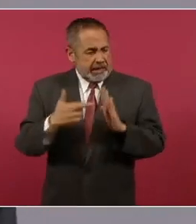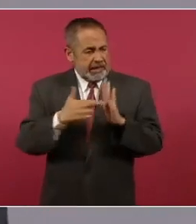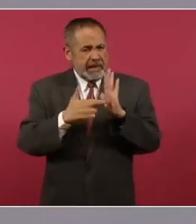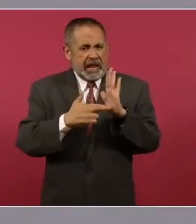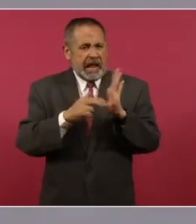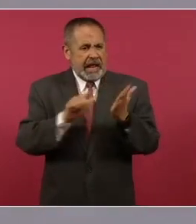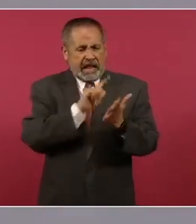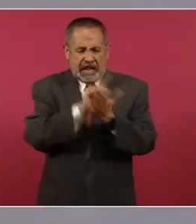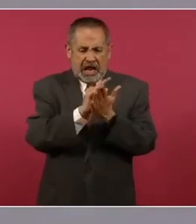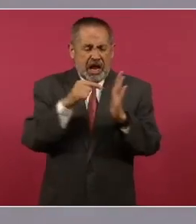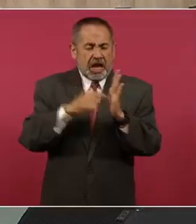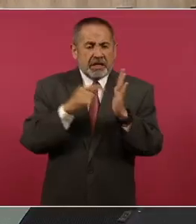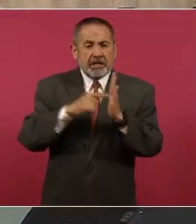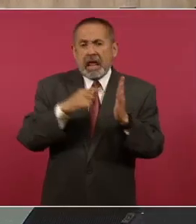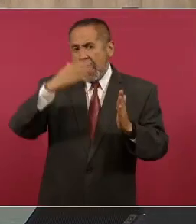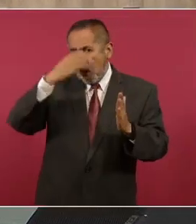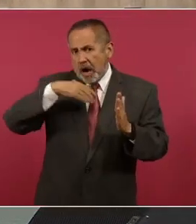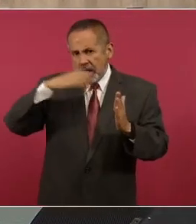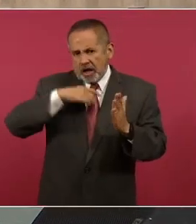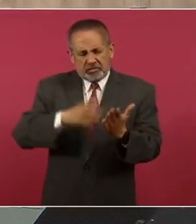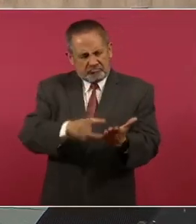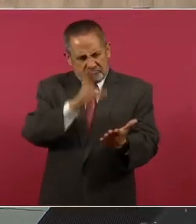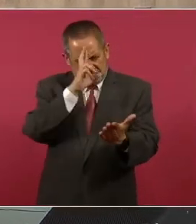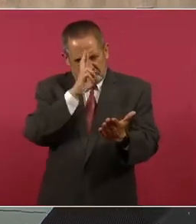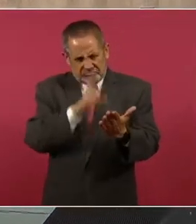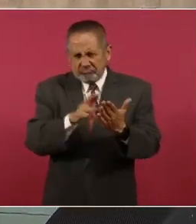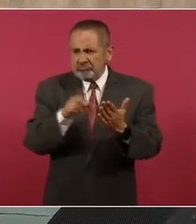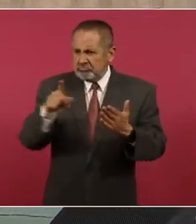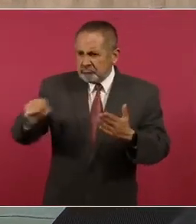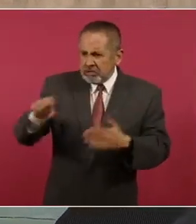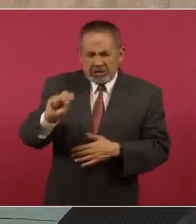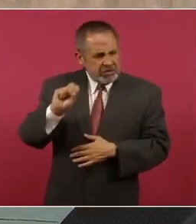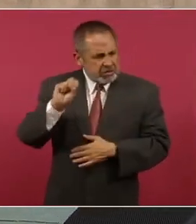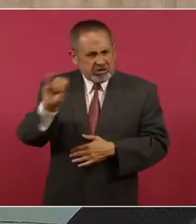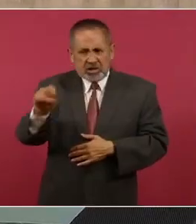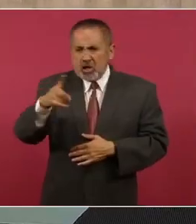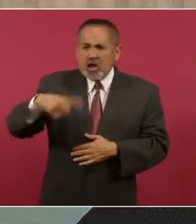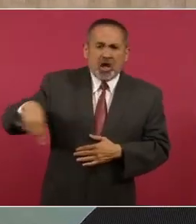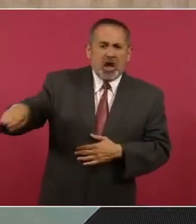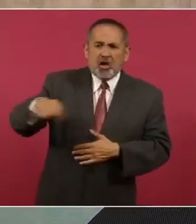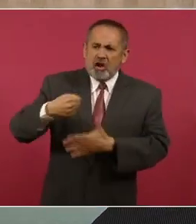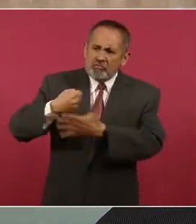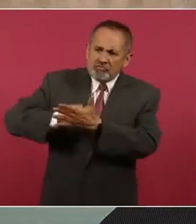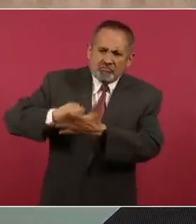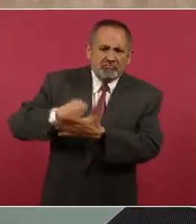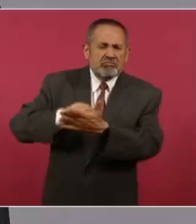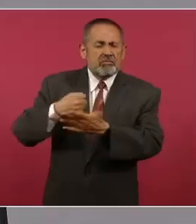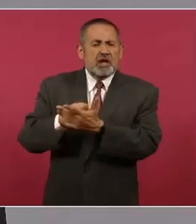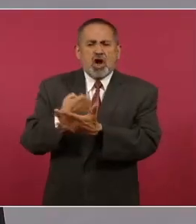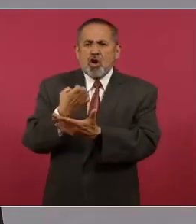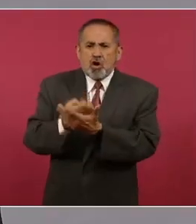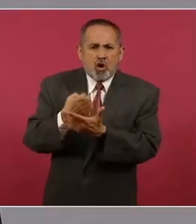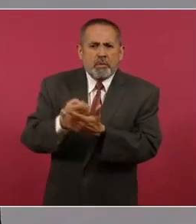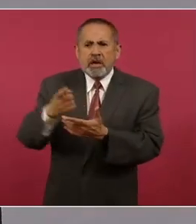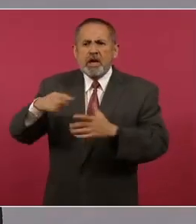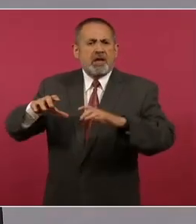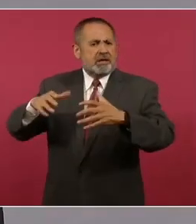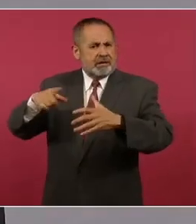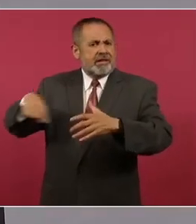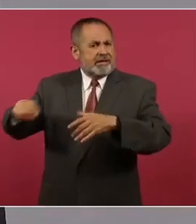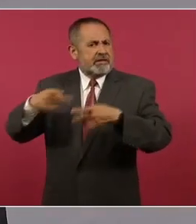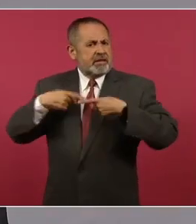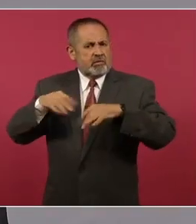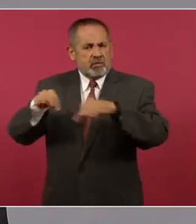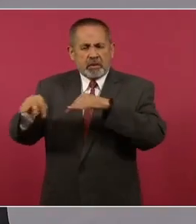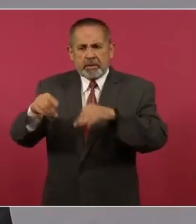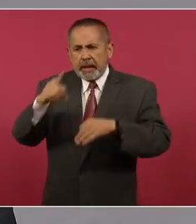ley, Cárdenas respetó la lucha económica de trabajadores